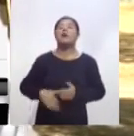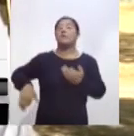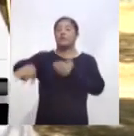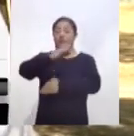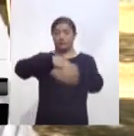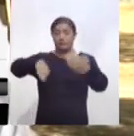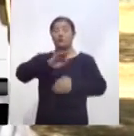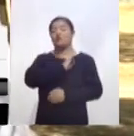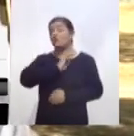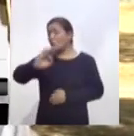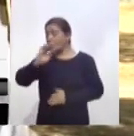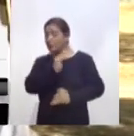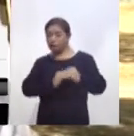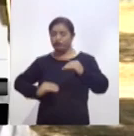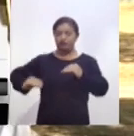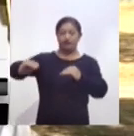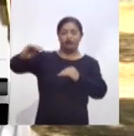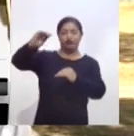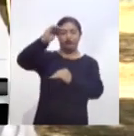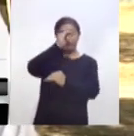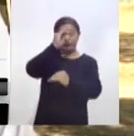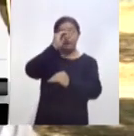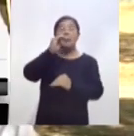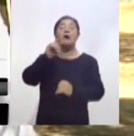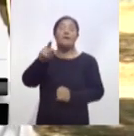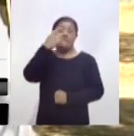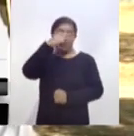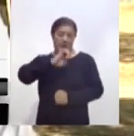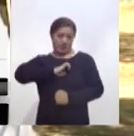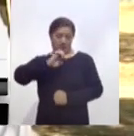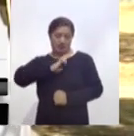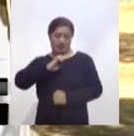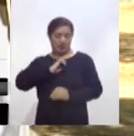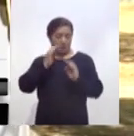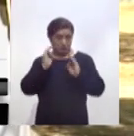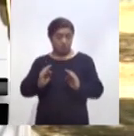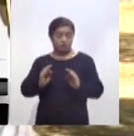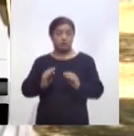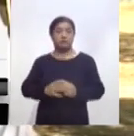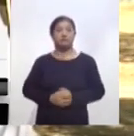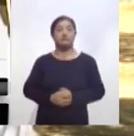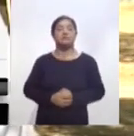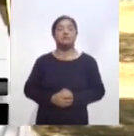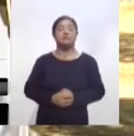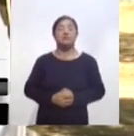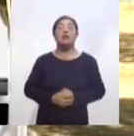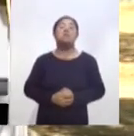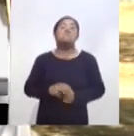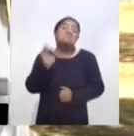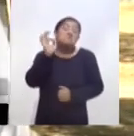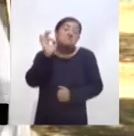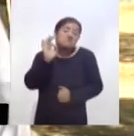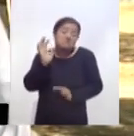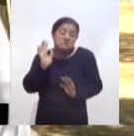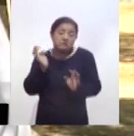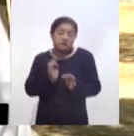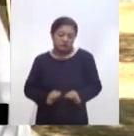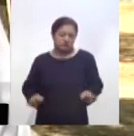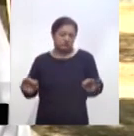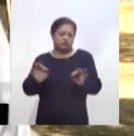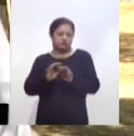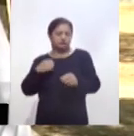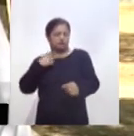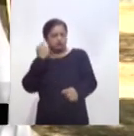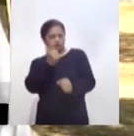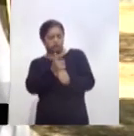puedan llegar a ser entrenadores de alto rendimiento, con todas las bases. Y quizá lo más importante que estamos detectando es que en